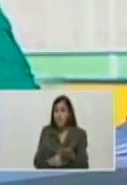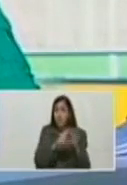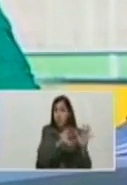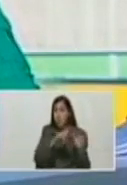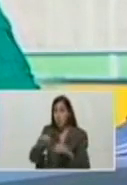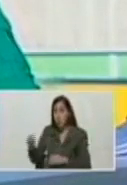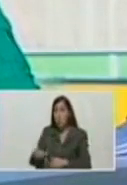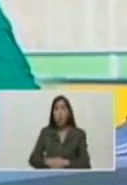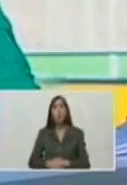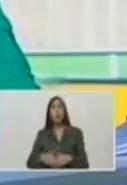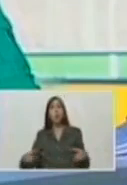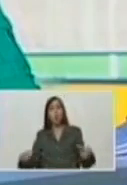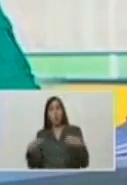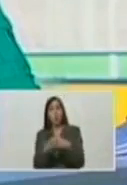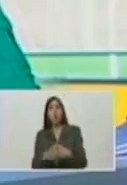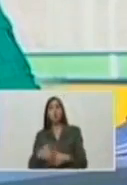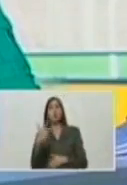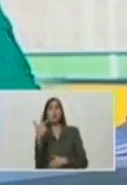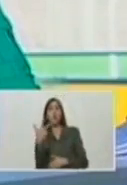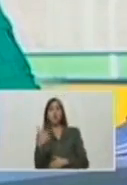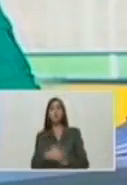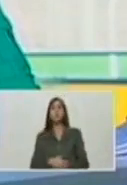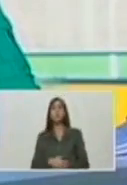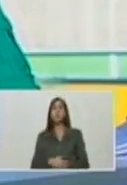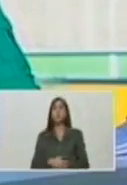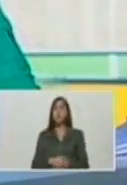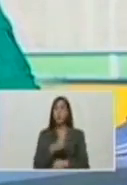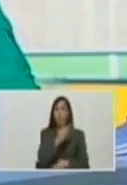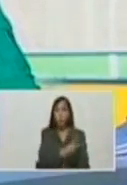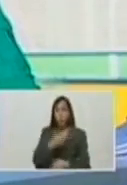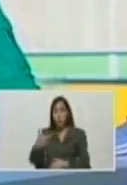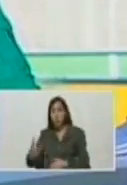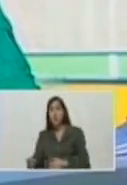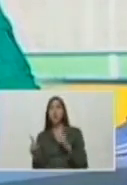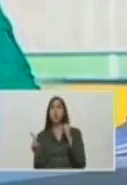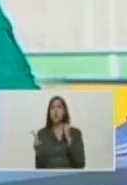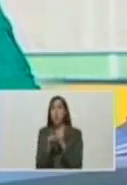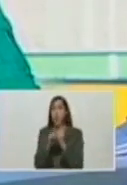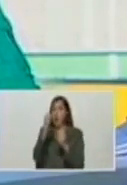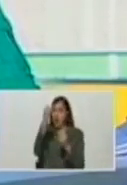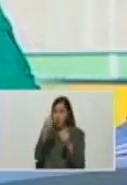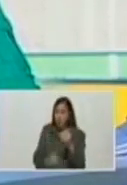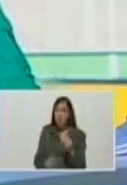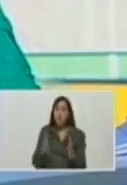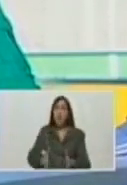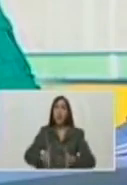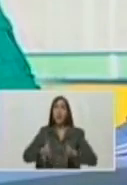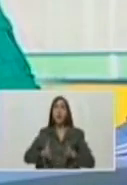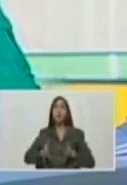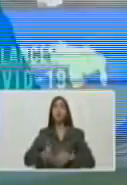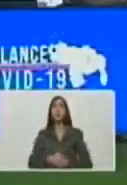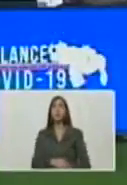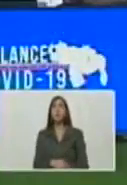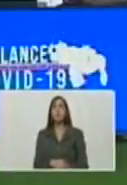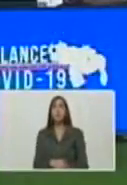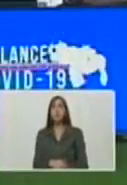puesto 3, estuvo segundo, tercero en la carrera, en la última carrera que ganó,